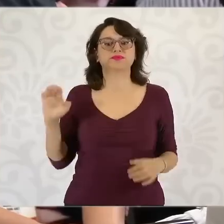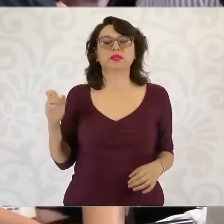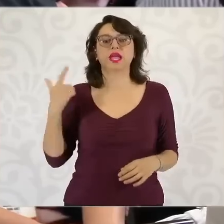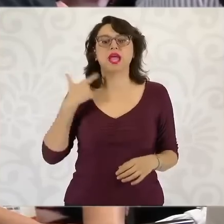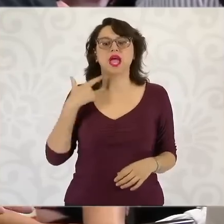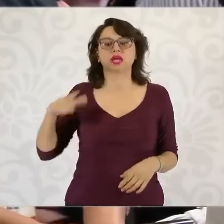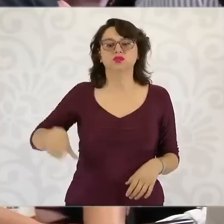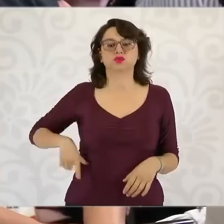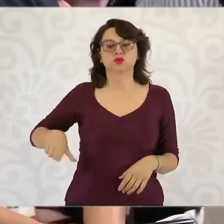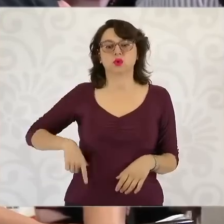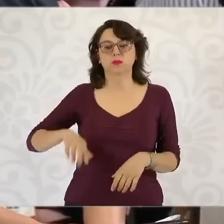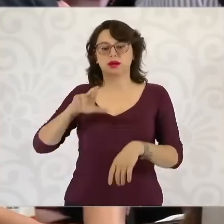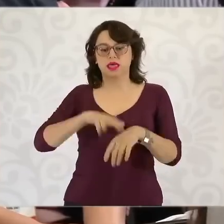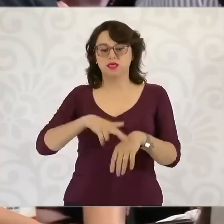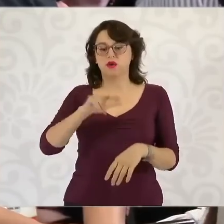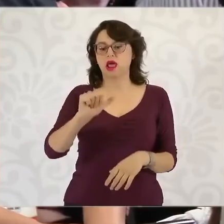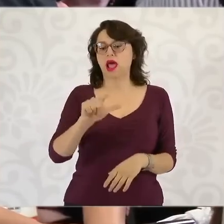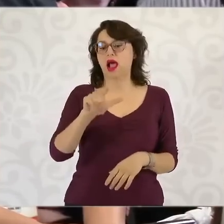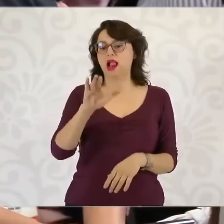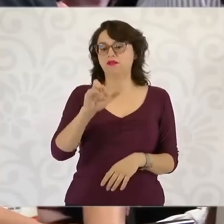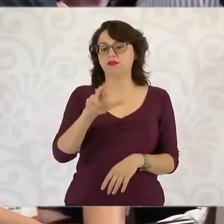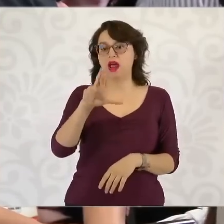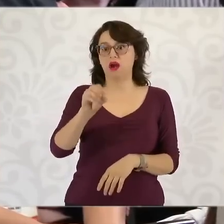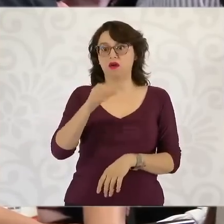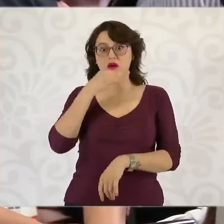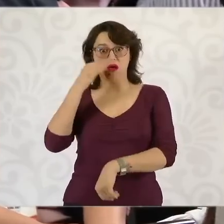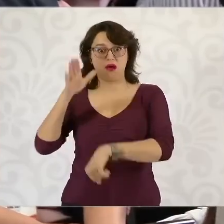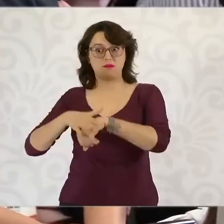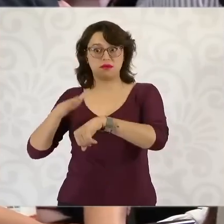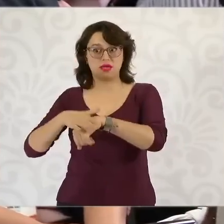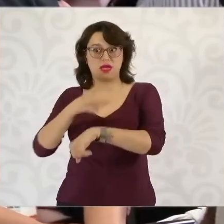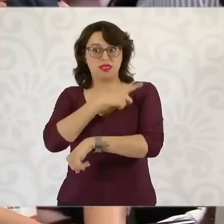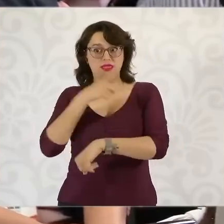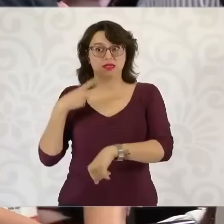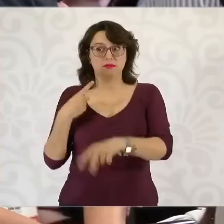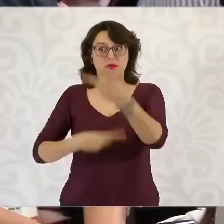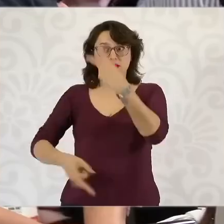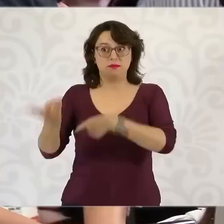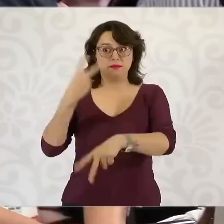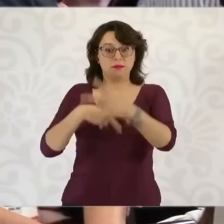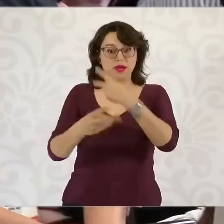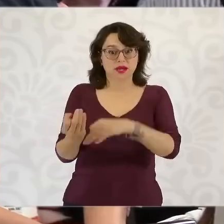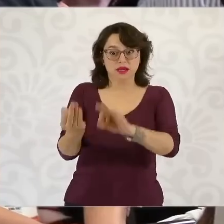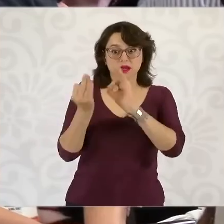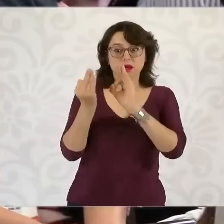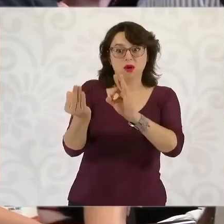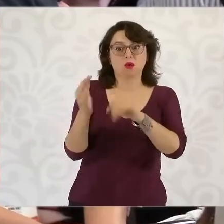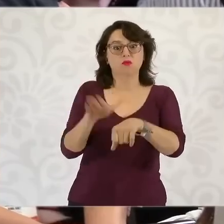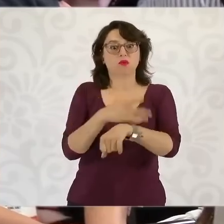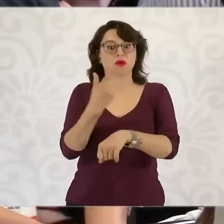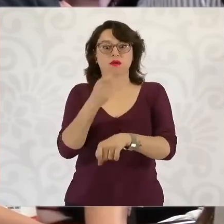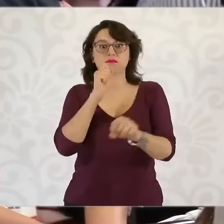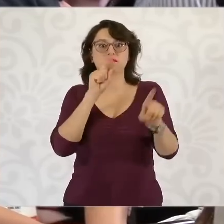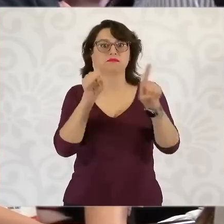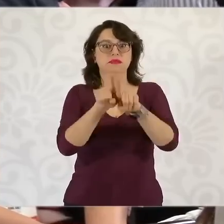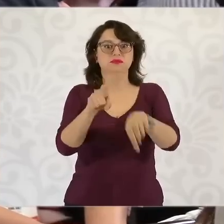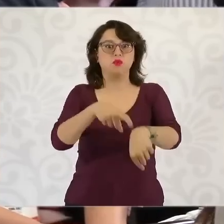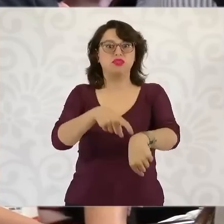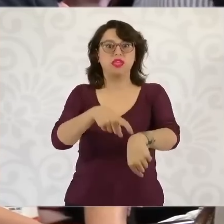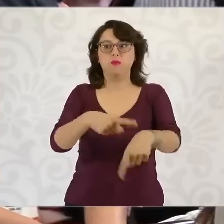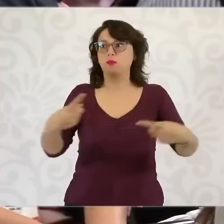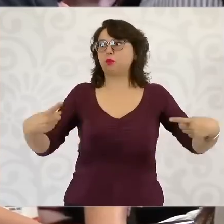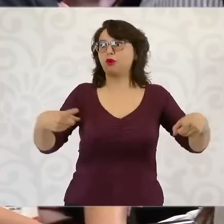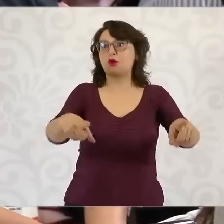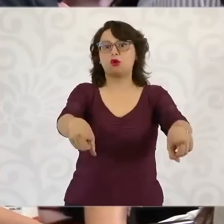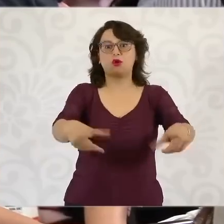Alfaro. ¿Declarará, está dentro de este procedimiento? Porque en su momento, bueno, empataba con el tema de la autoridad y todo esto que se